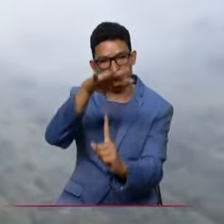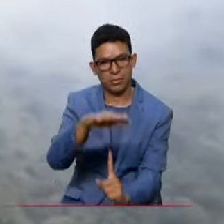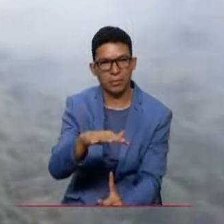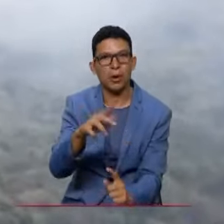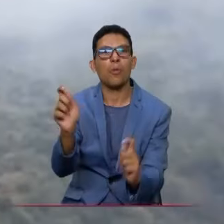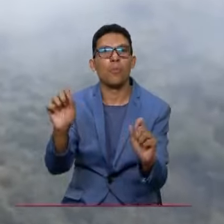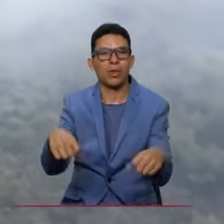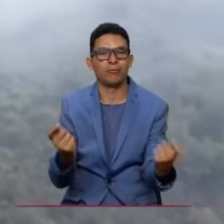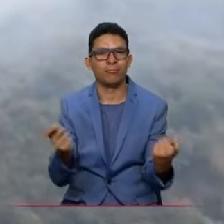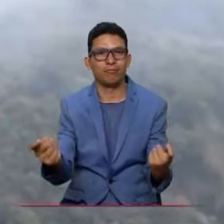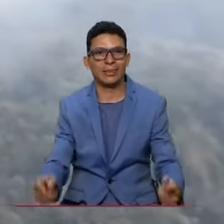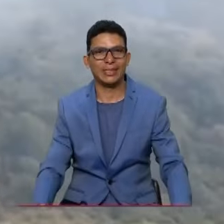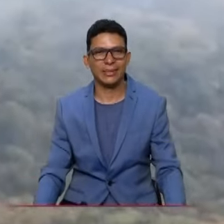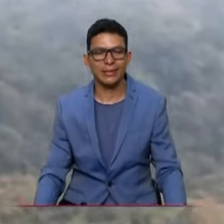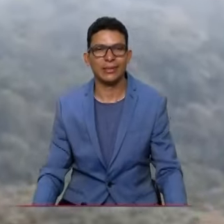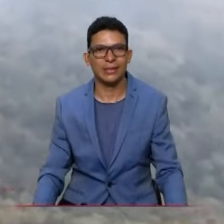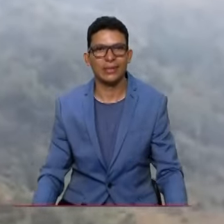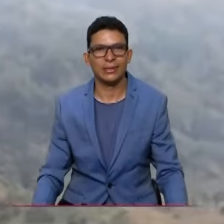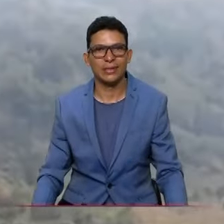las tareas.